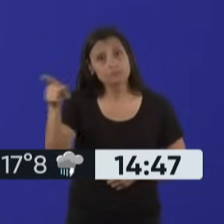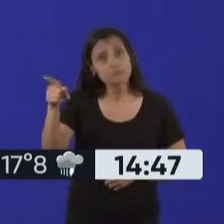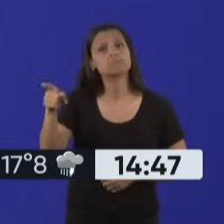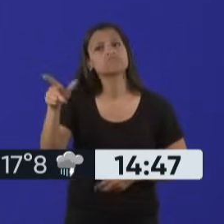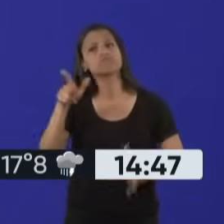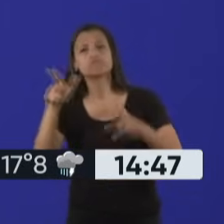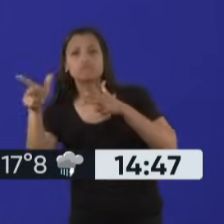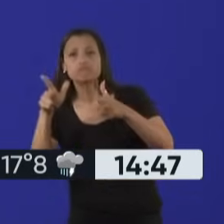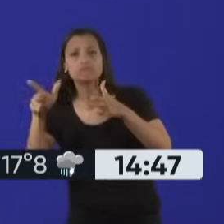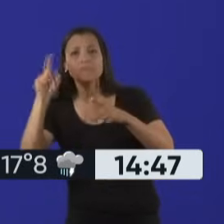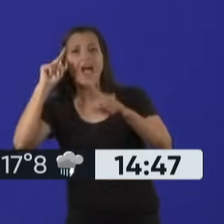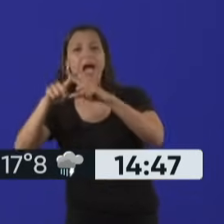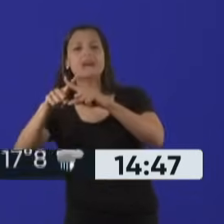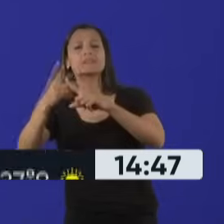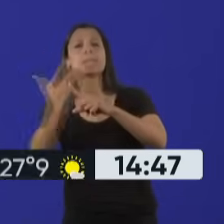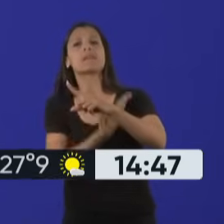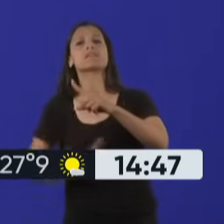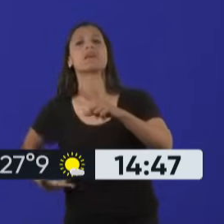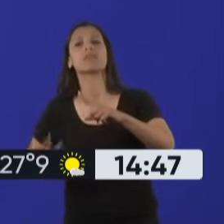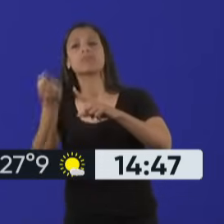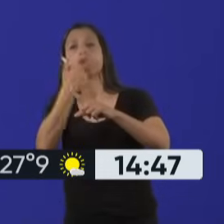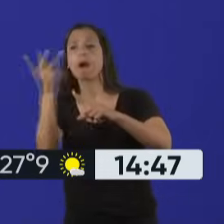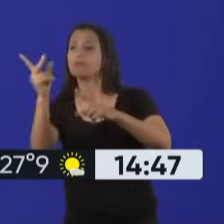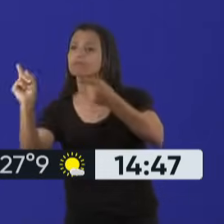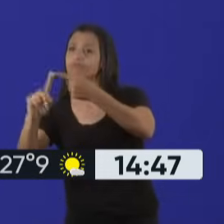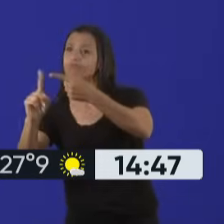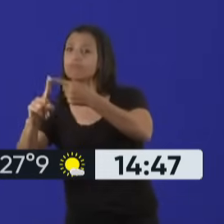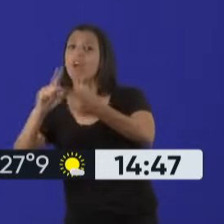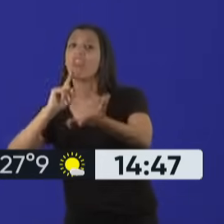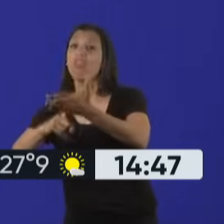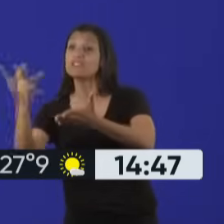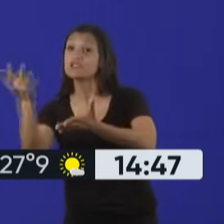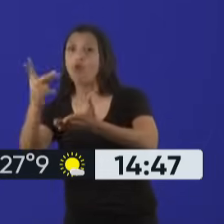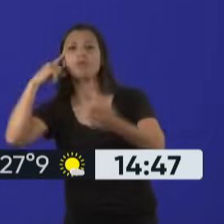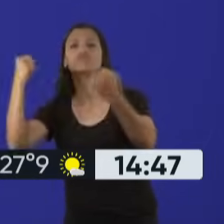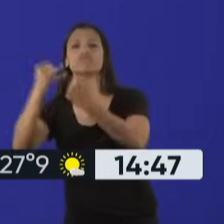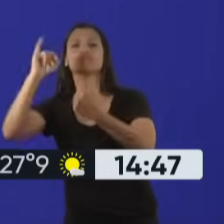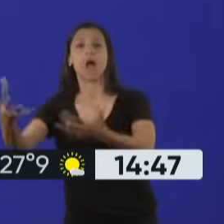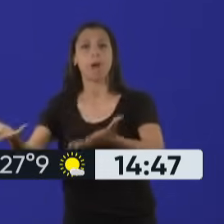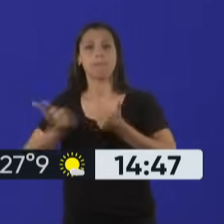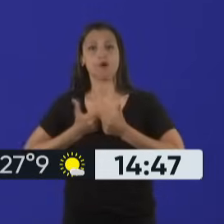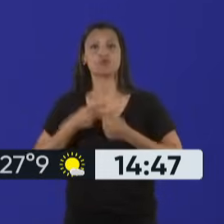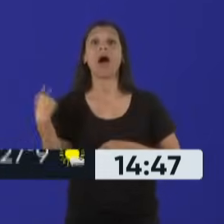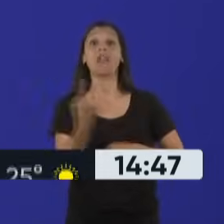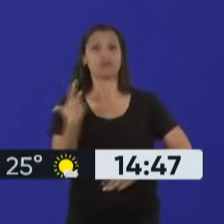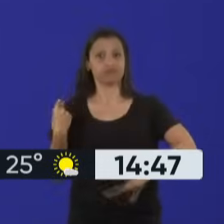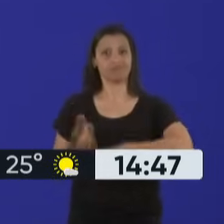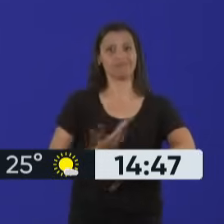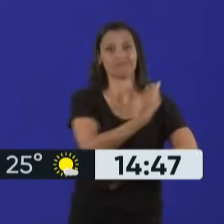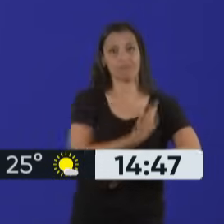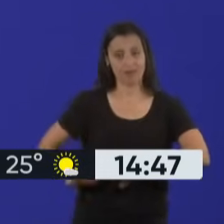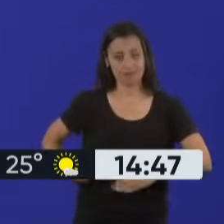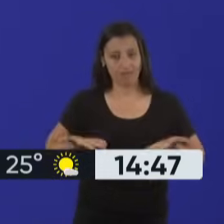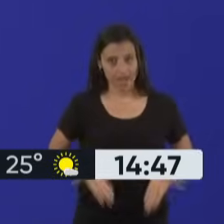expresidente Mauricio Macri y juntos decidieron apoyar llegamos a la presidencia y pudimos